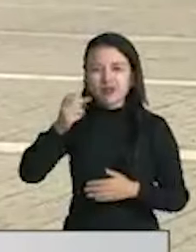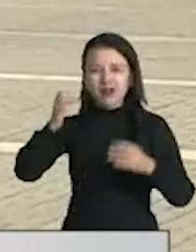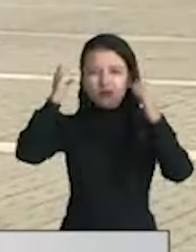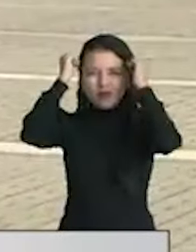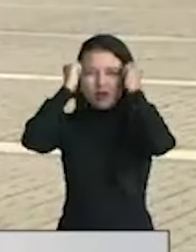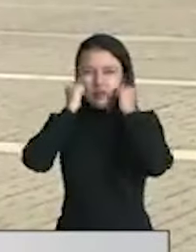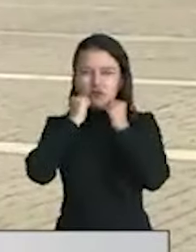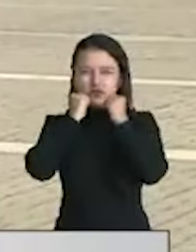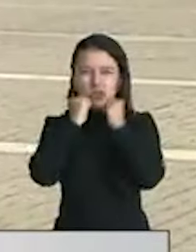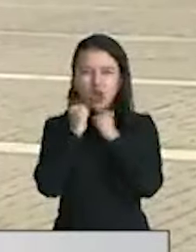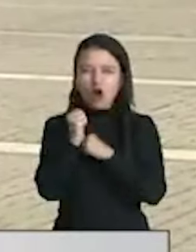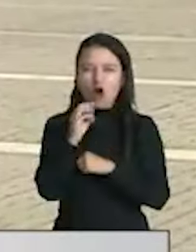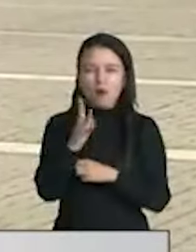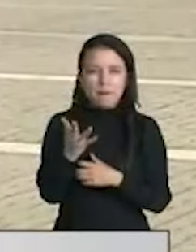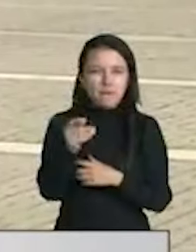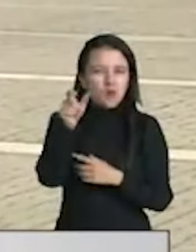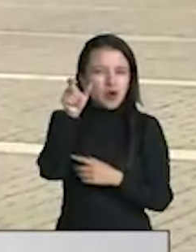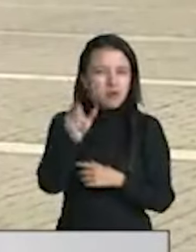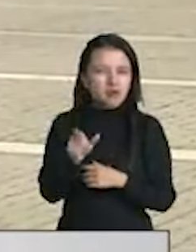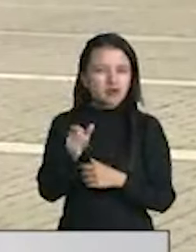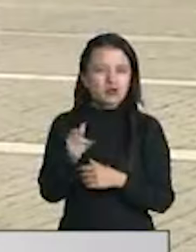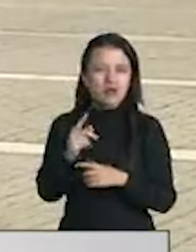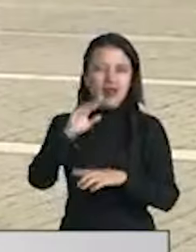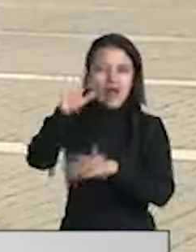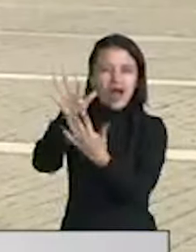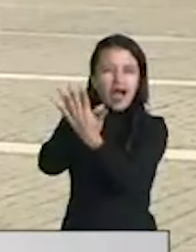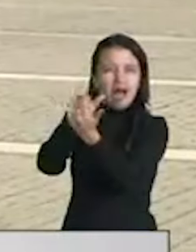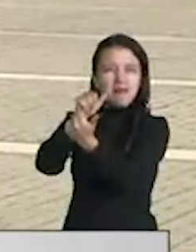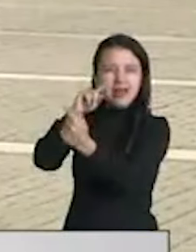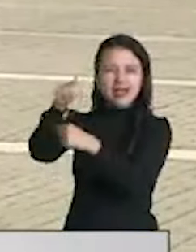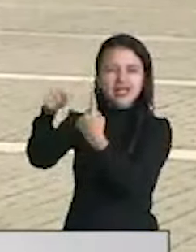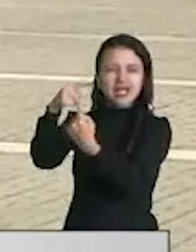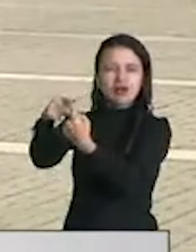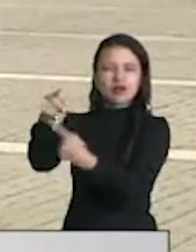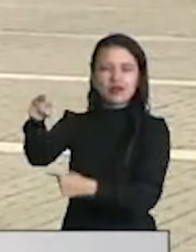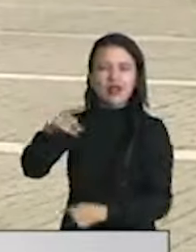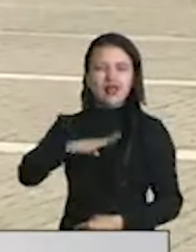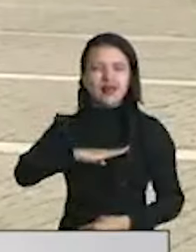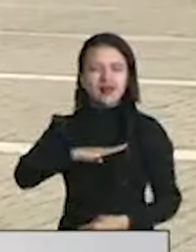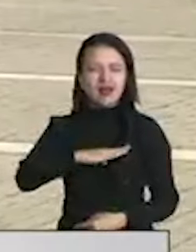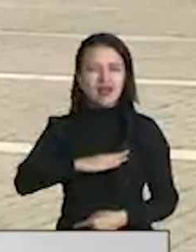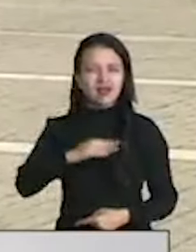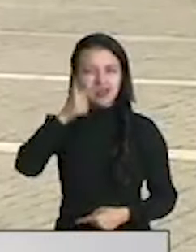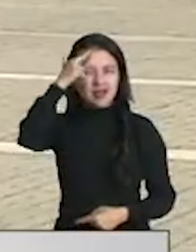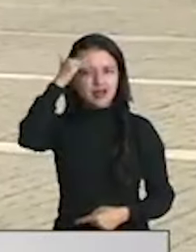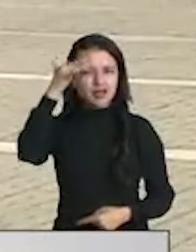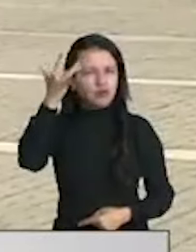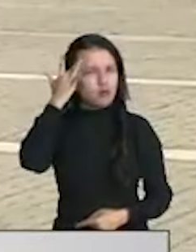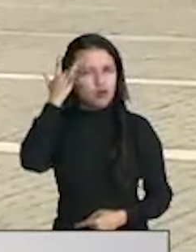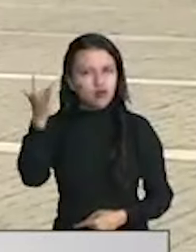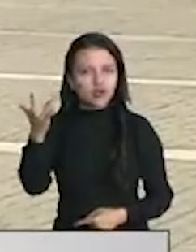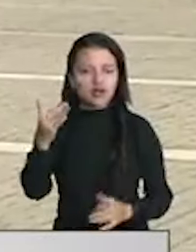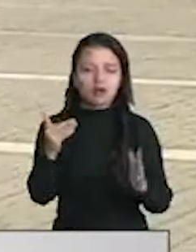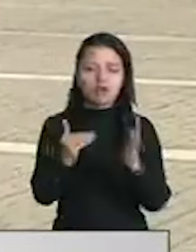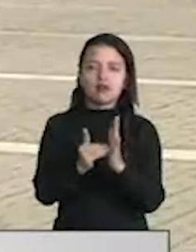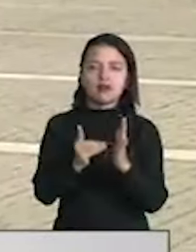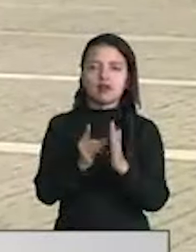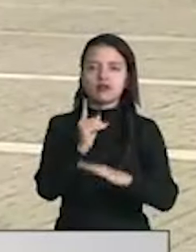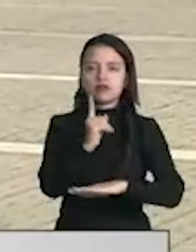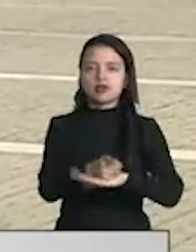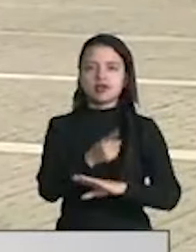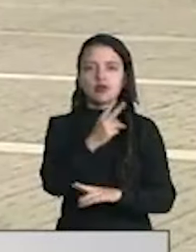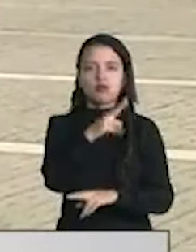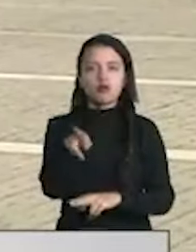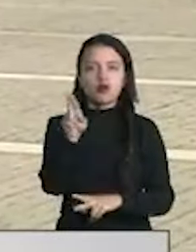una serie de amenazas al alcalde de la capital de Bolívar, Dumec Turbay, por haber entrado en vigencia este decreto que restringe